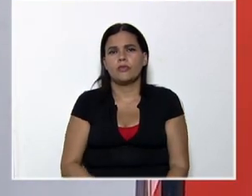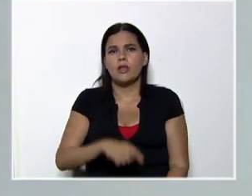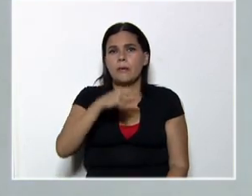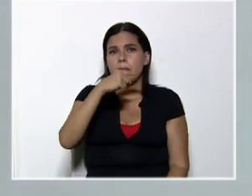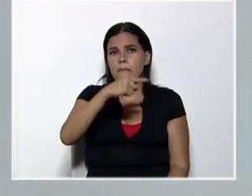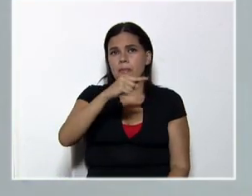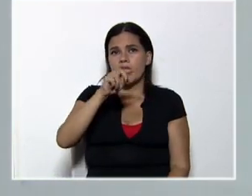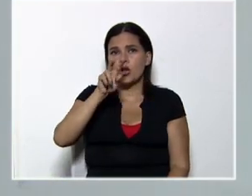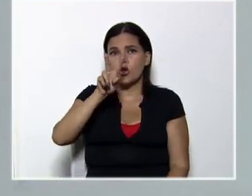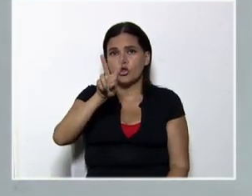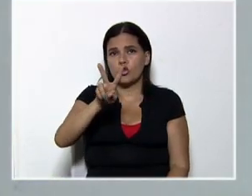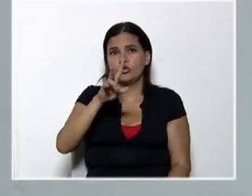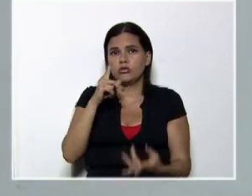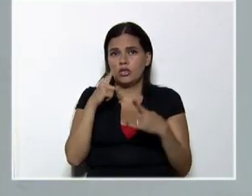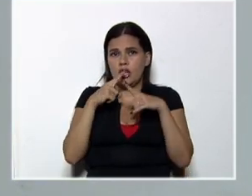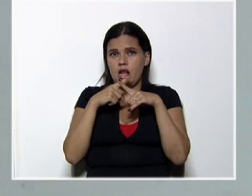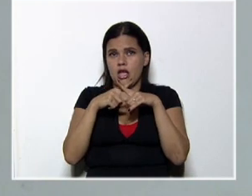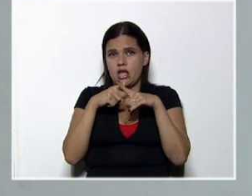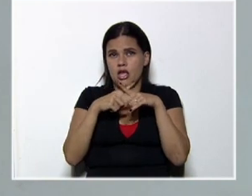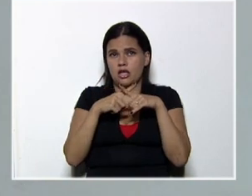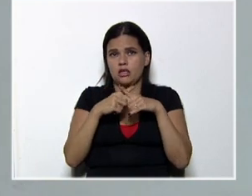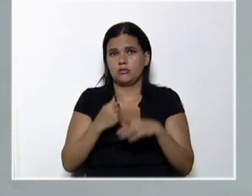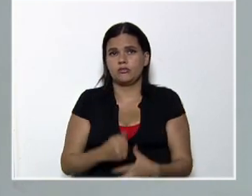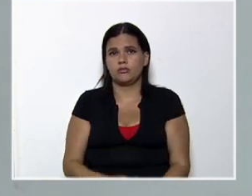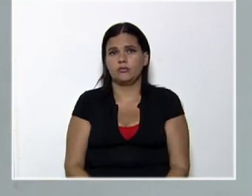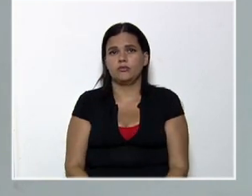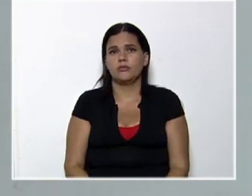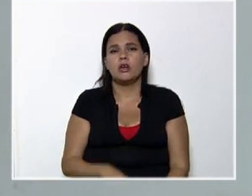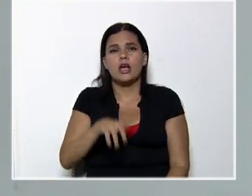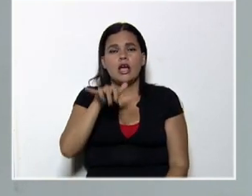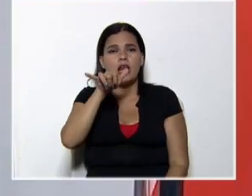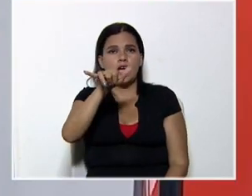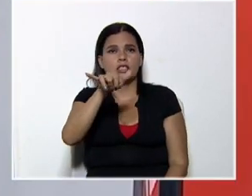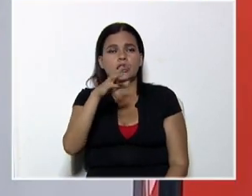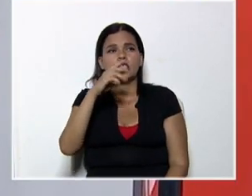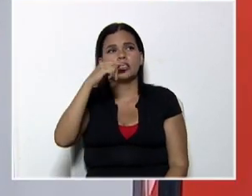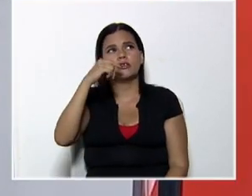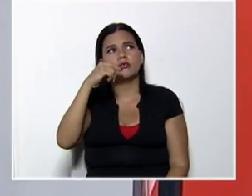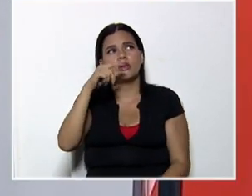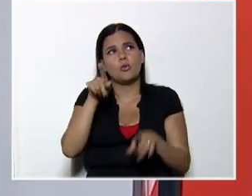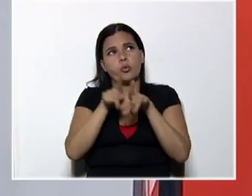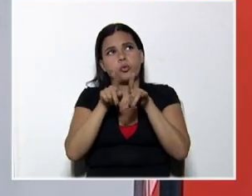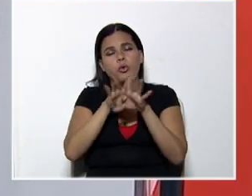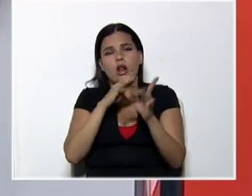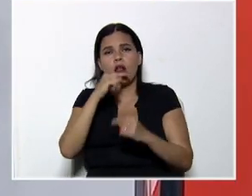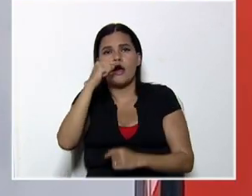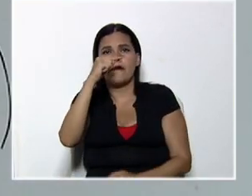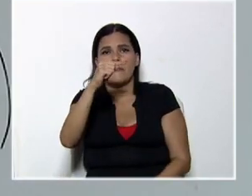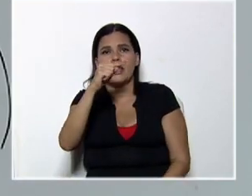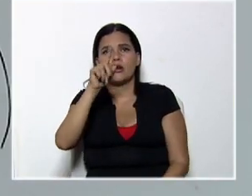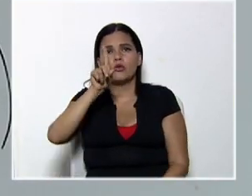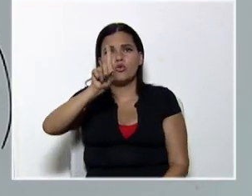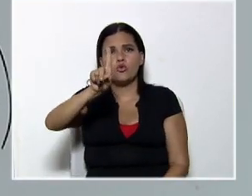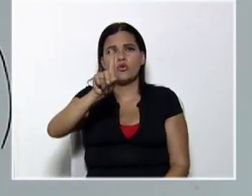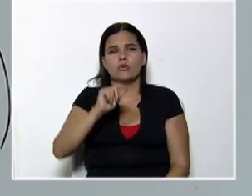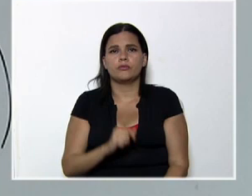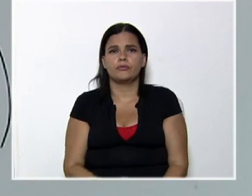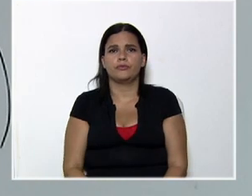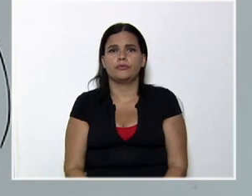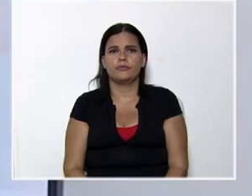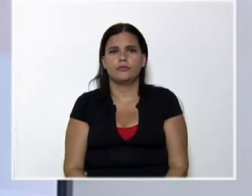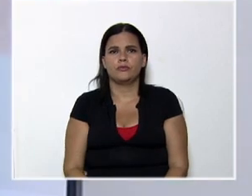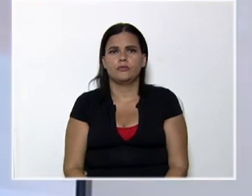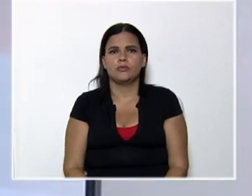Menos 2 en las X y menos 1 en las Y. Y